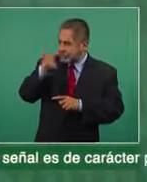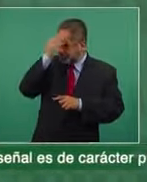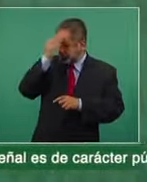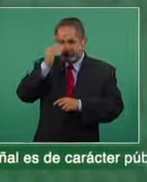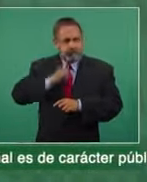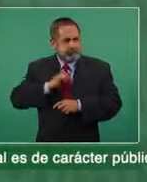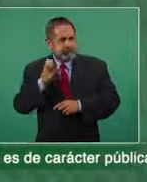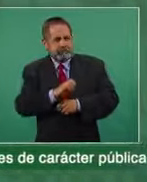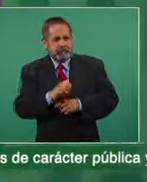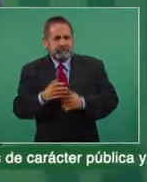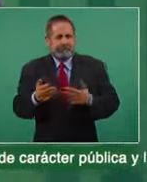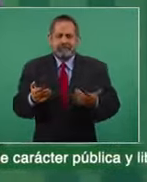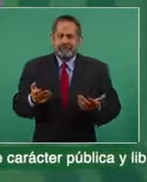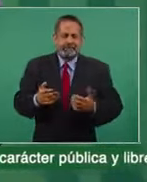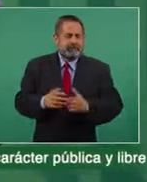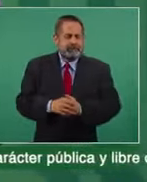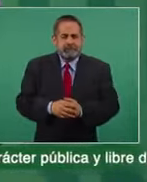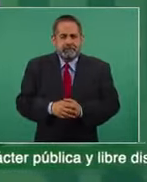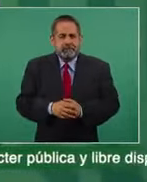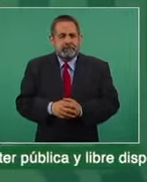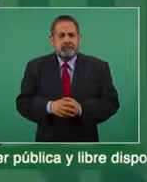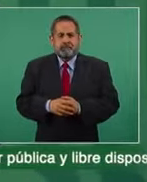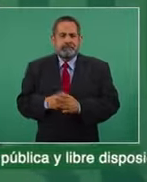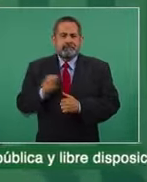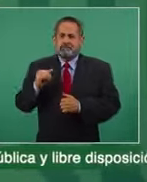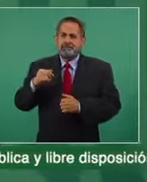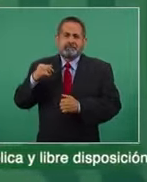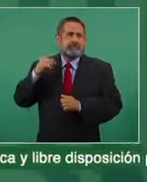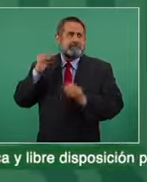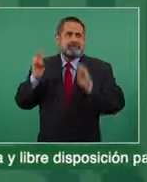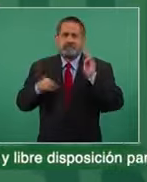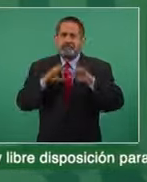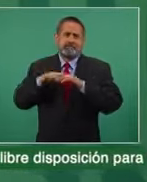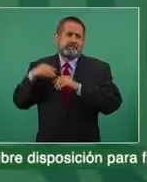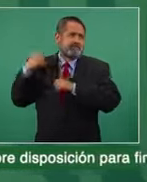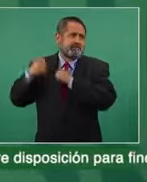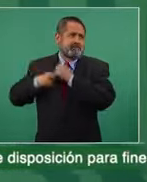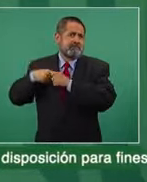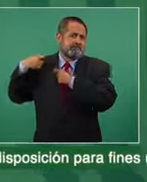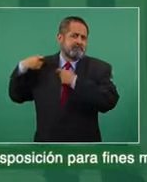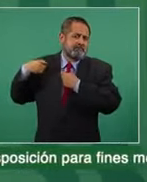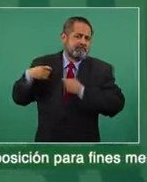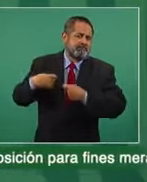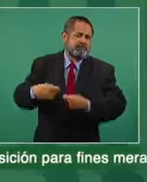Pues es una corriente universal que desgraciadamente